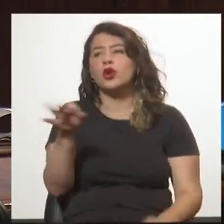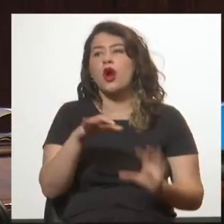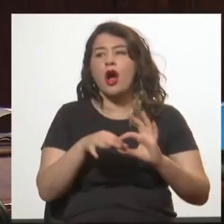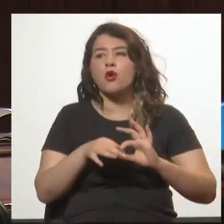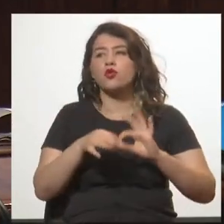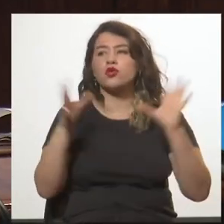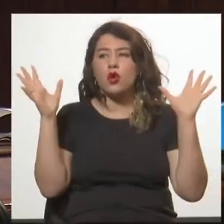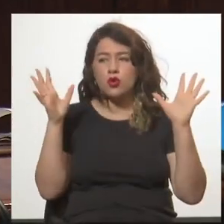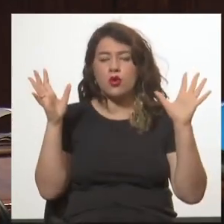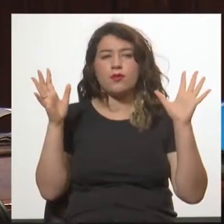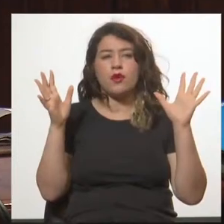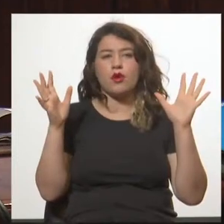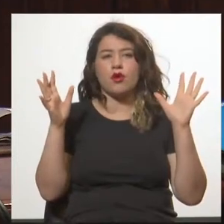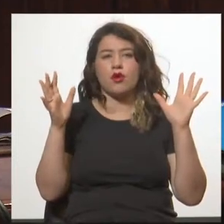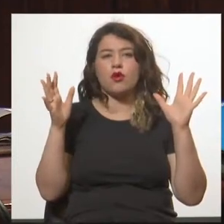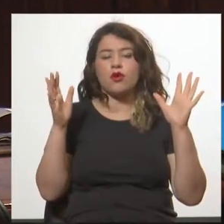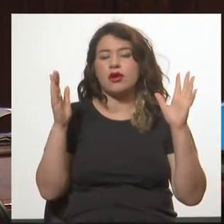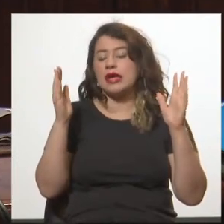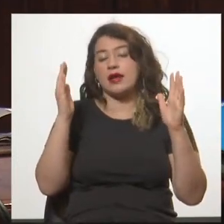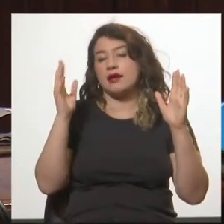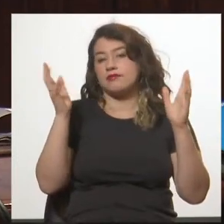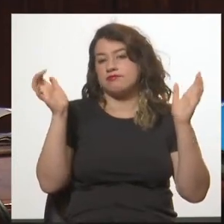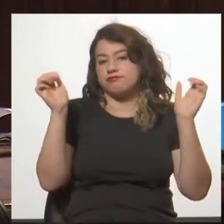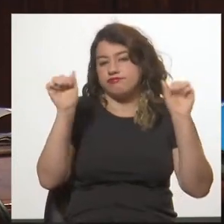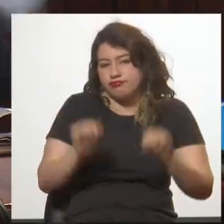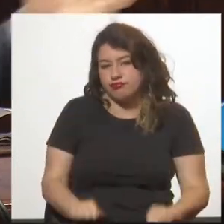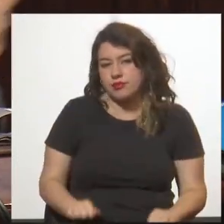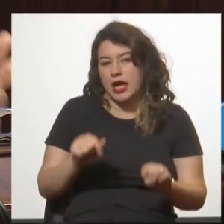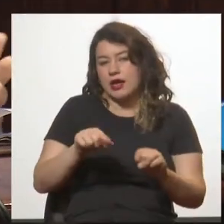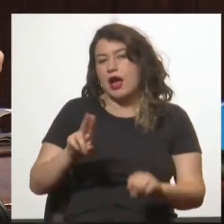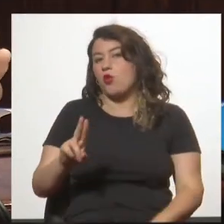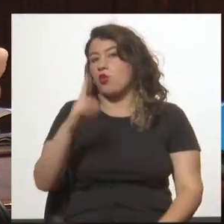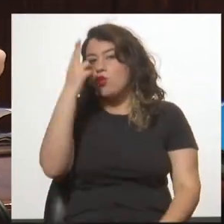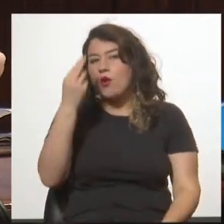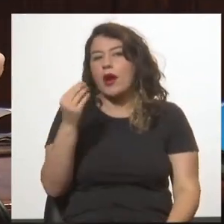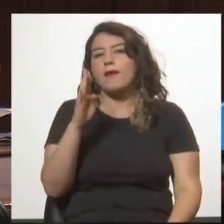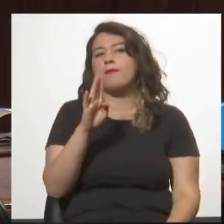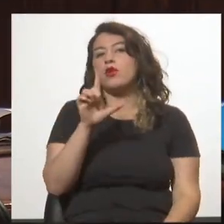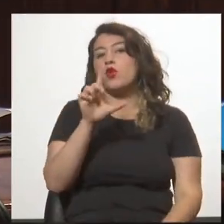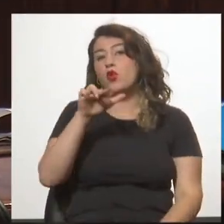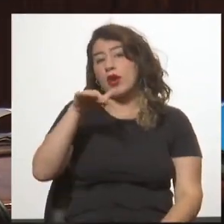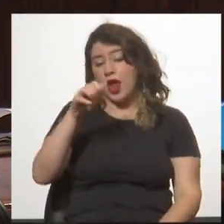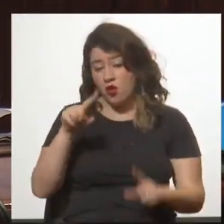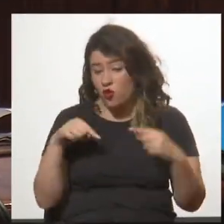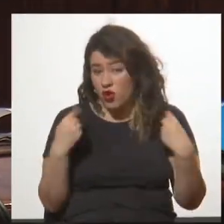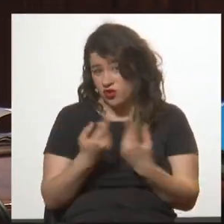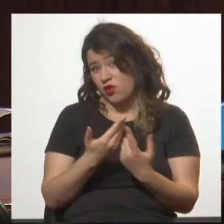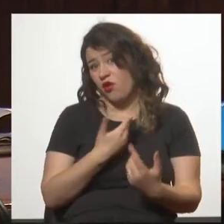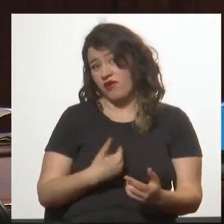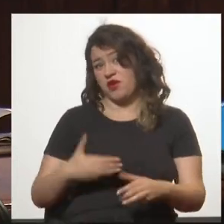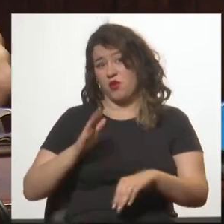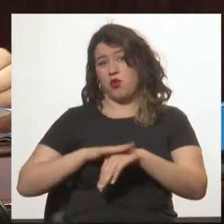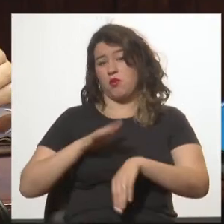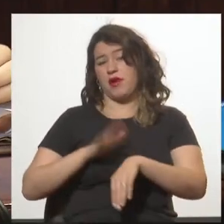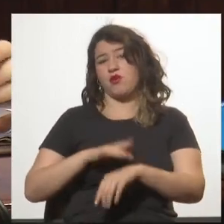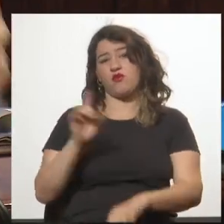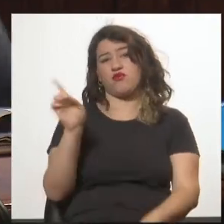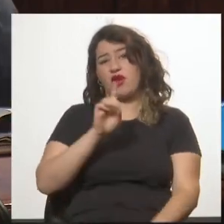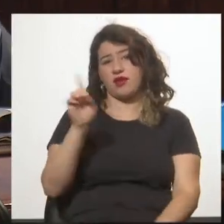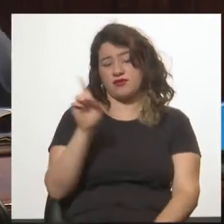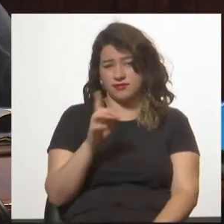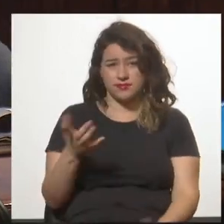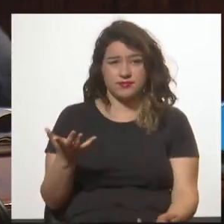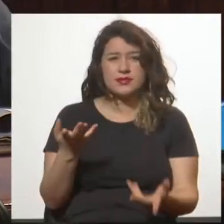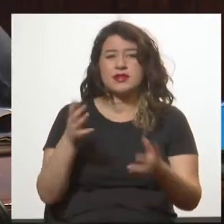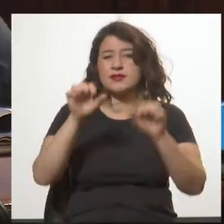desmanteló en este país fue pruna y nos fueron nuestros gobiernos los que lo hicieron y